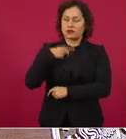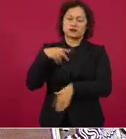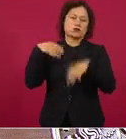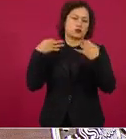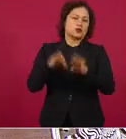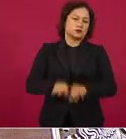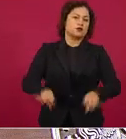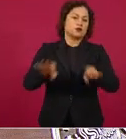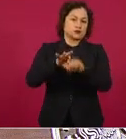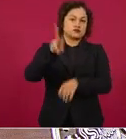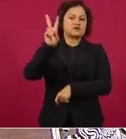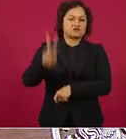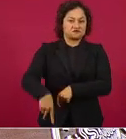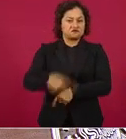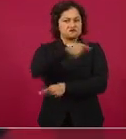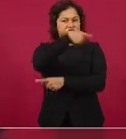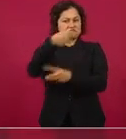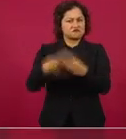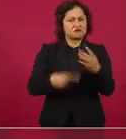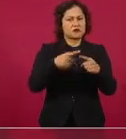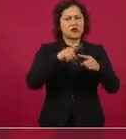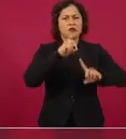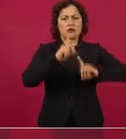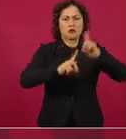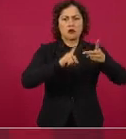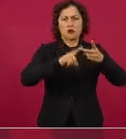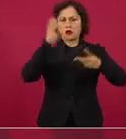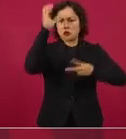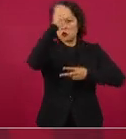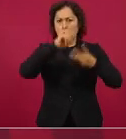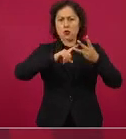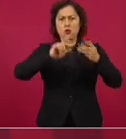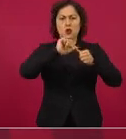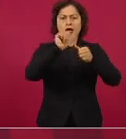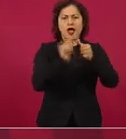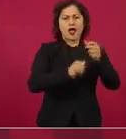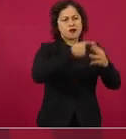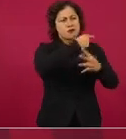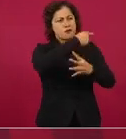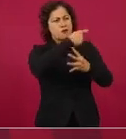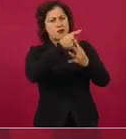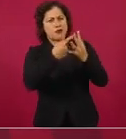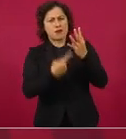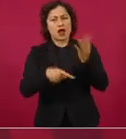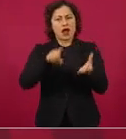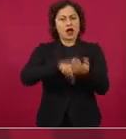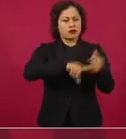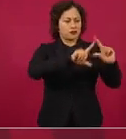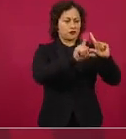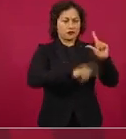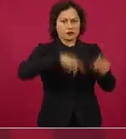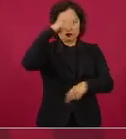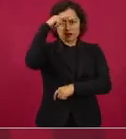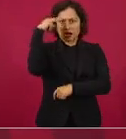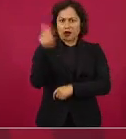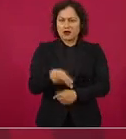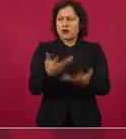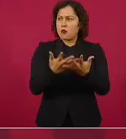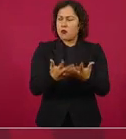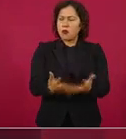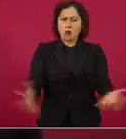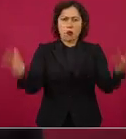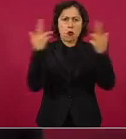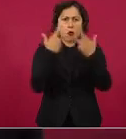el deporte, la cultura, el arte, toda la grandeza cultural